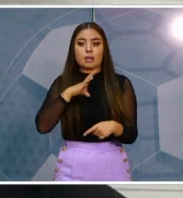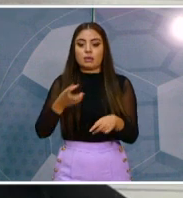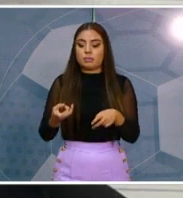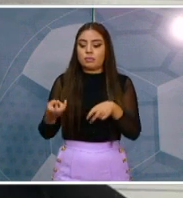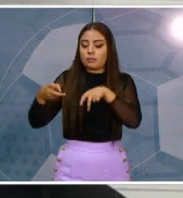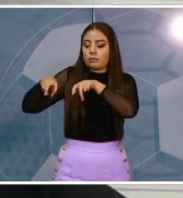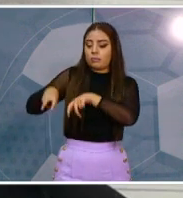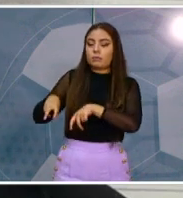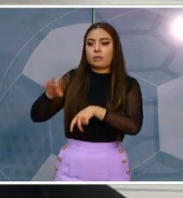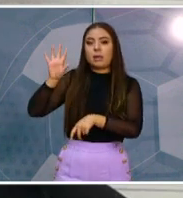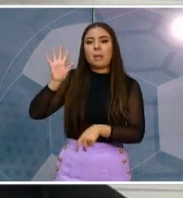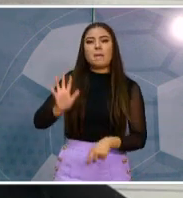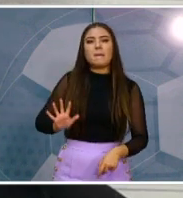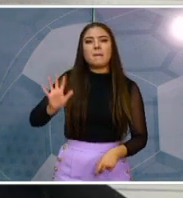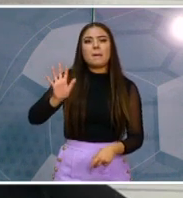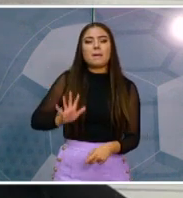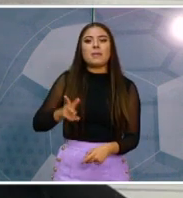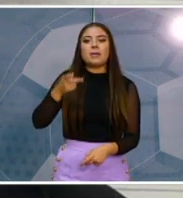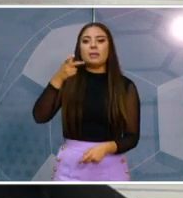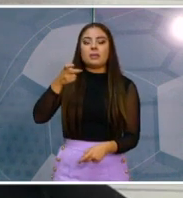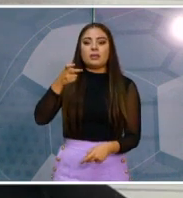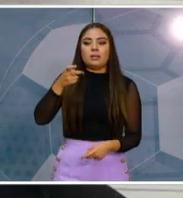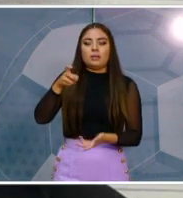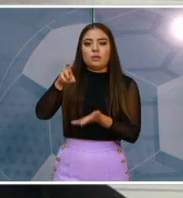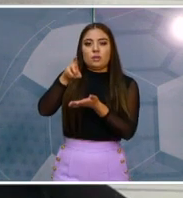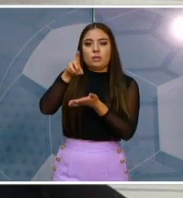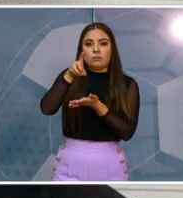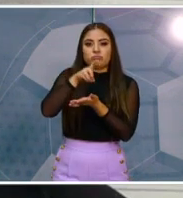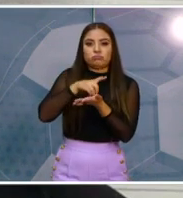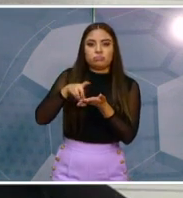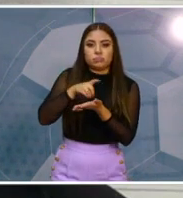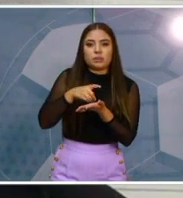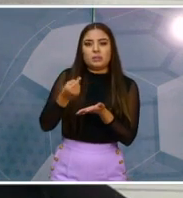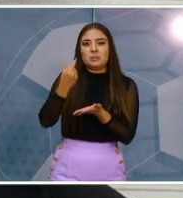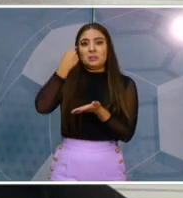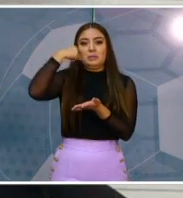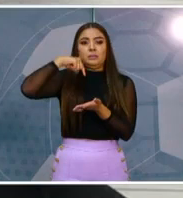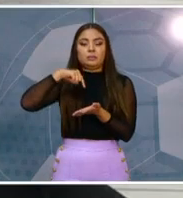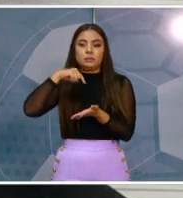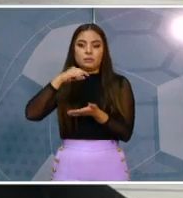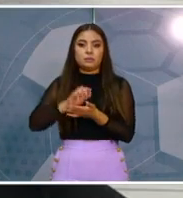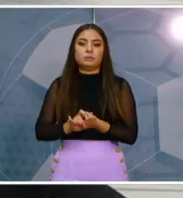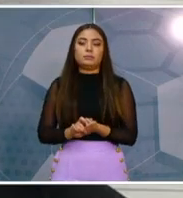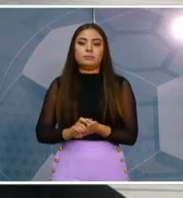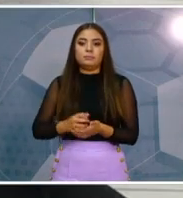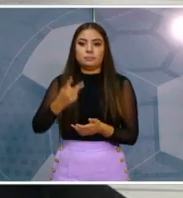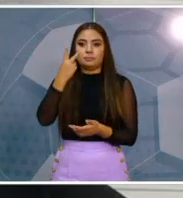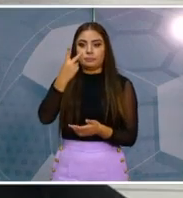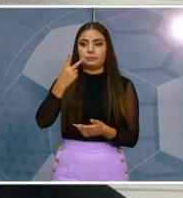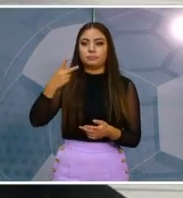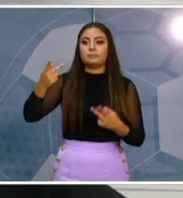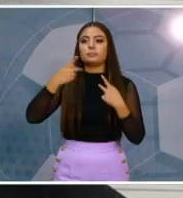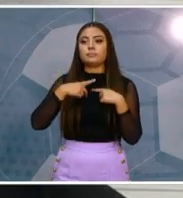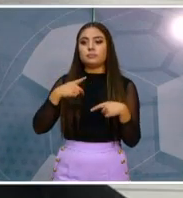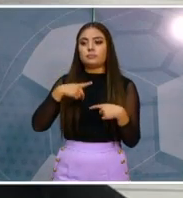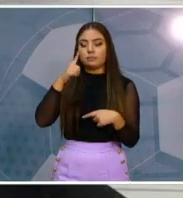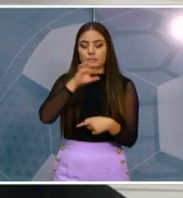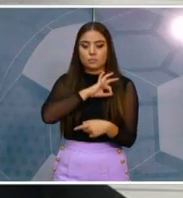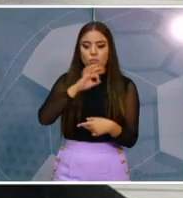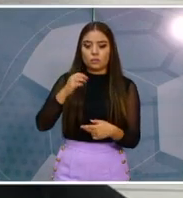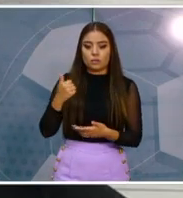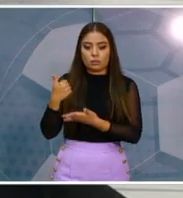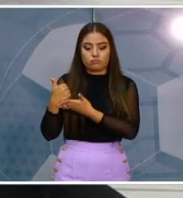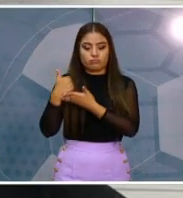intoxicación por consumo de sustancias psicotrópicas, los cuales los llevaban con la intención de que se les prestara servicio